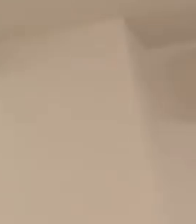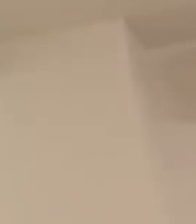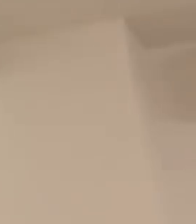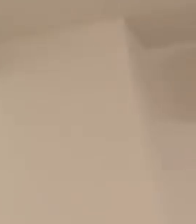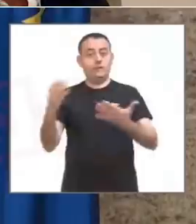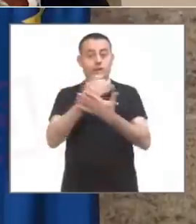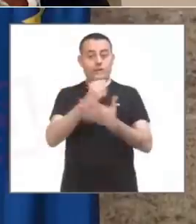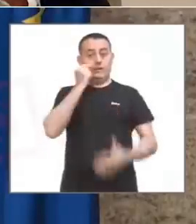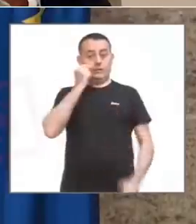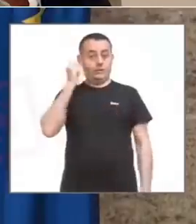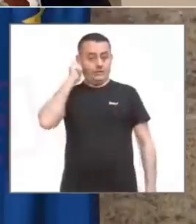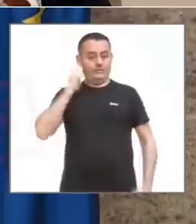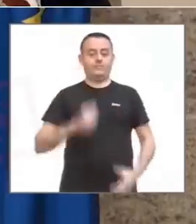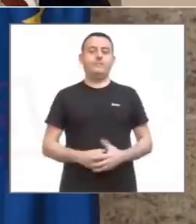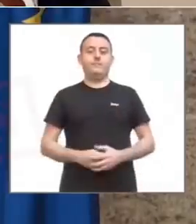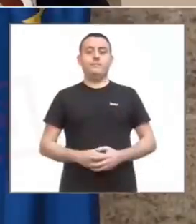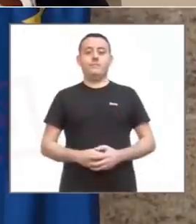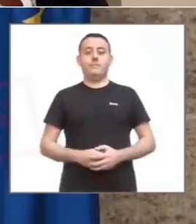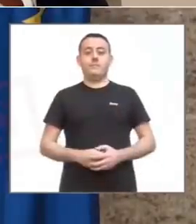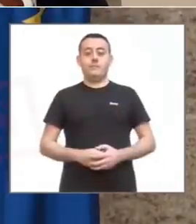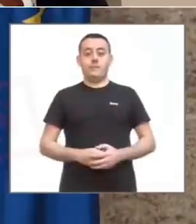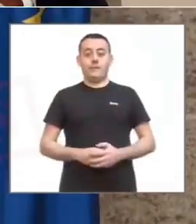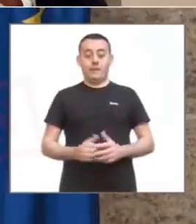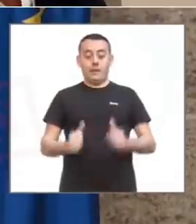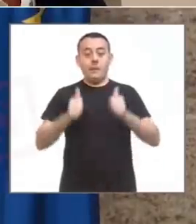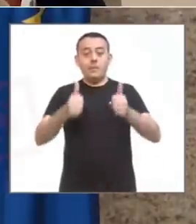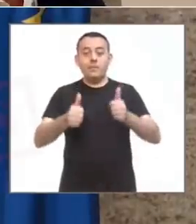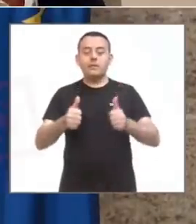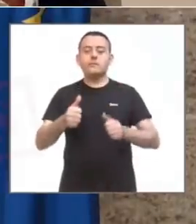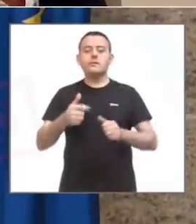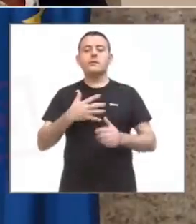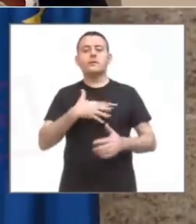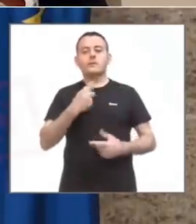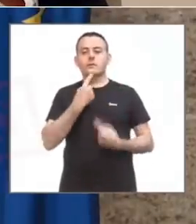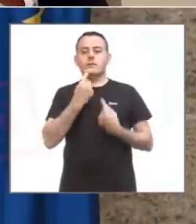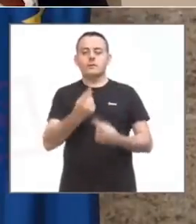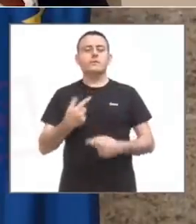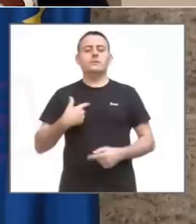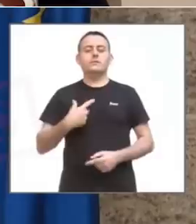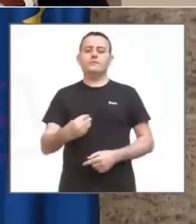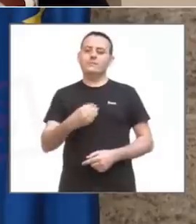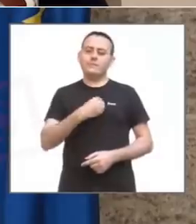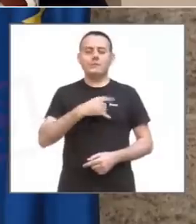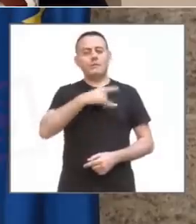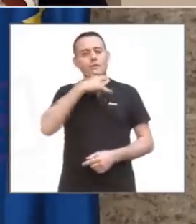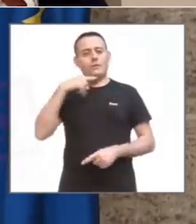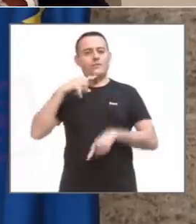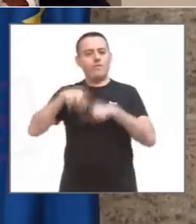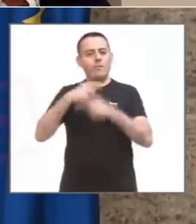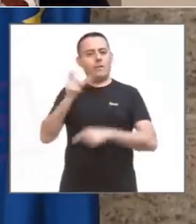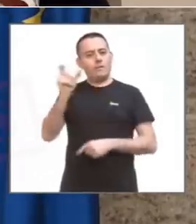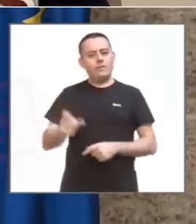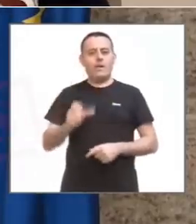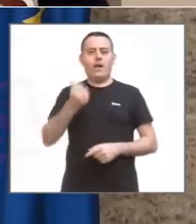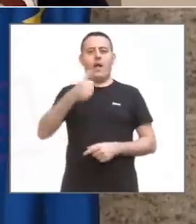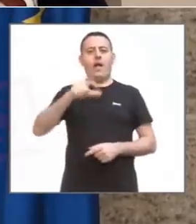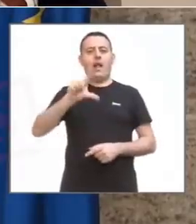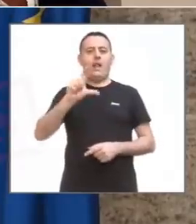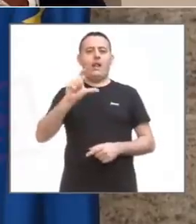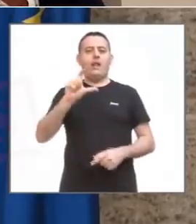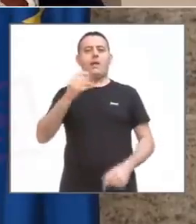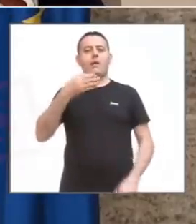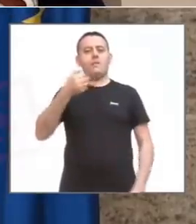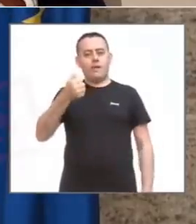en la Comunidad Valenciana. No hemos tenido los hospitales en tiempo para que pudiesen atender a los enfermos. Se ha comprado